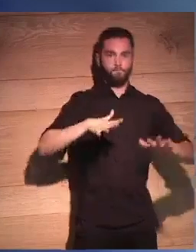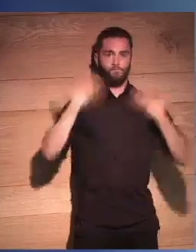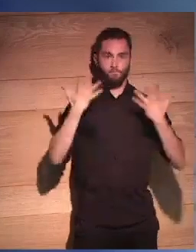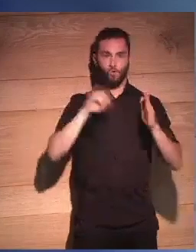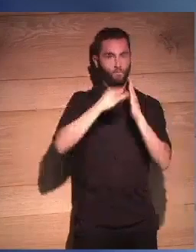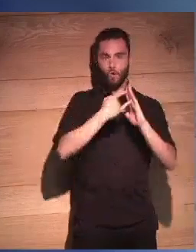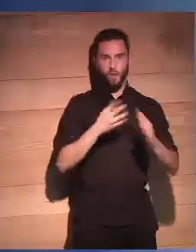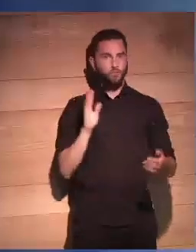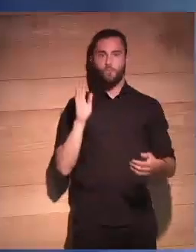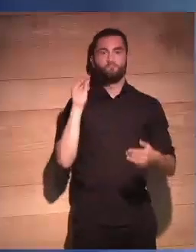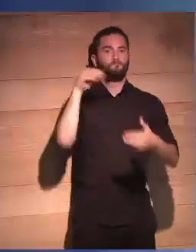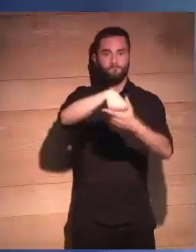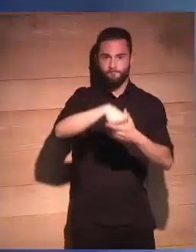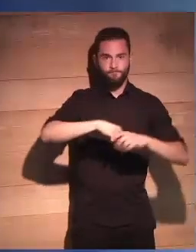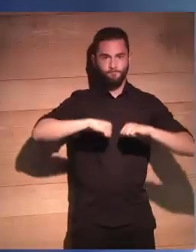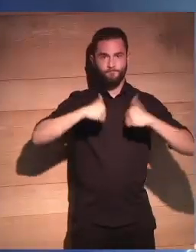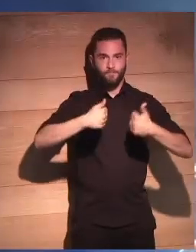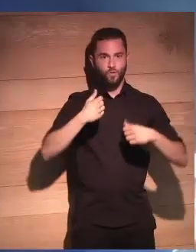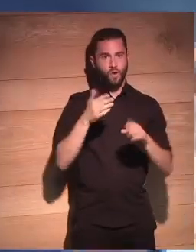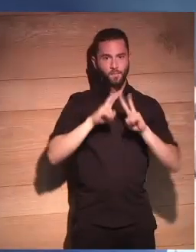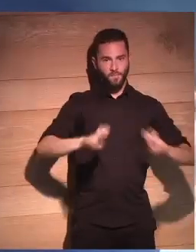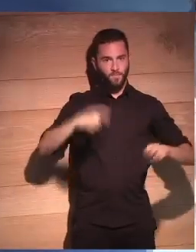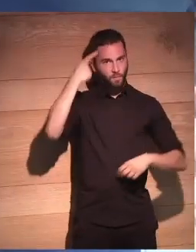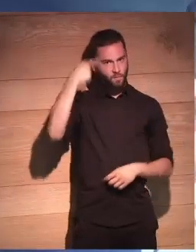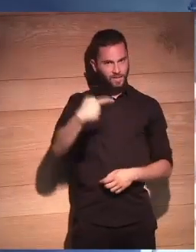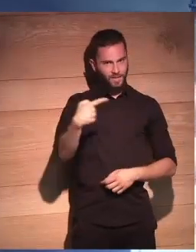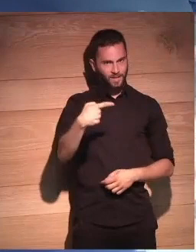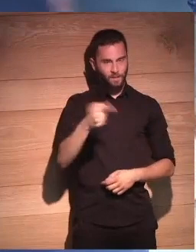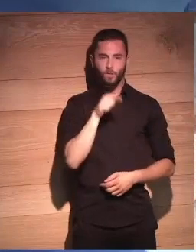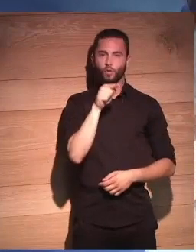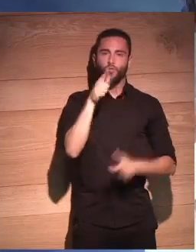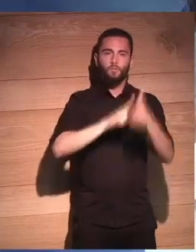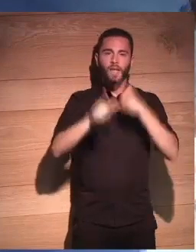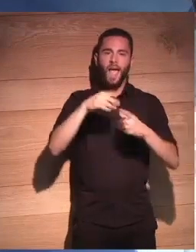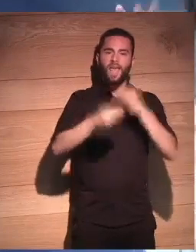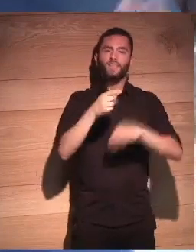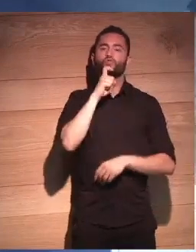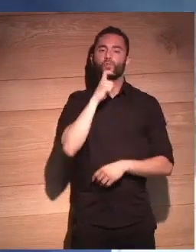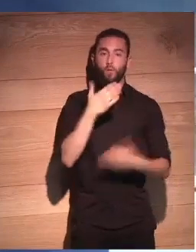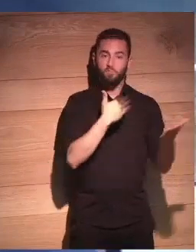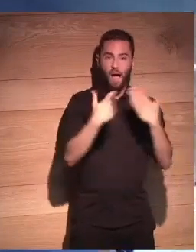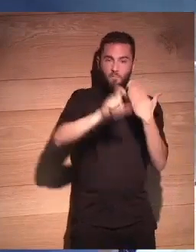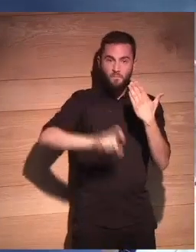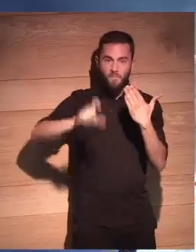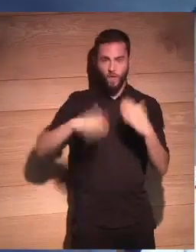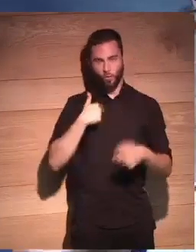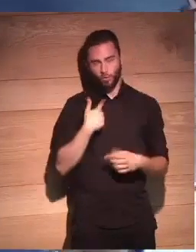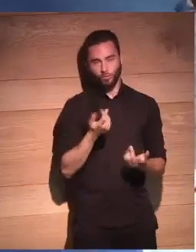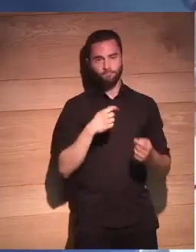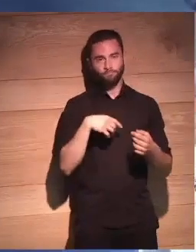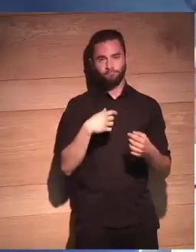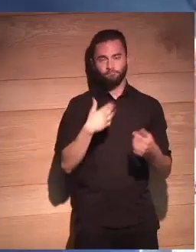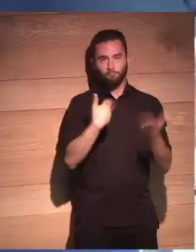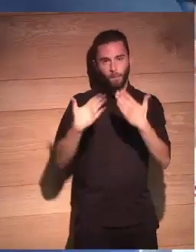al proyecto bastante pesimista, la verdad. Eso es. ¿Cómo hiciste este viaje? ¿Hablando con gente? Con gente, bueno, siendo periodista,